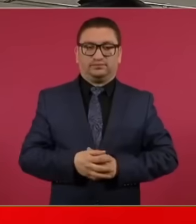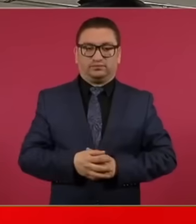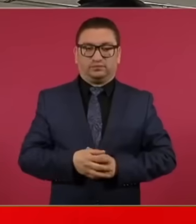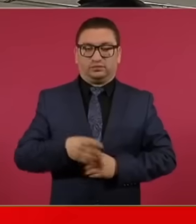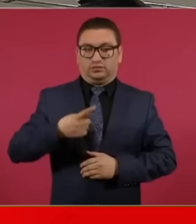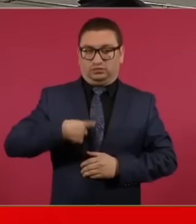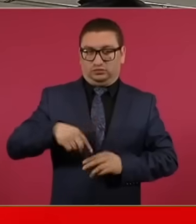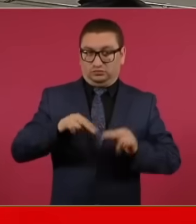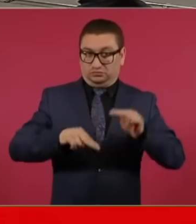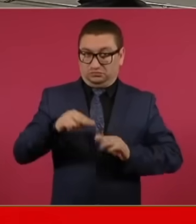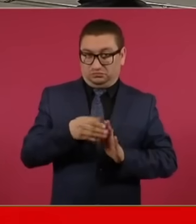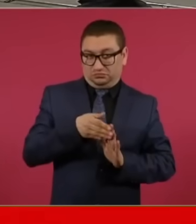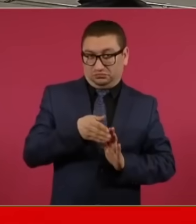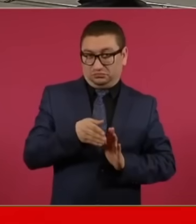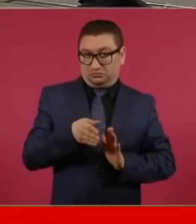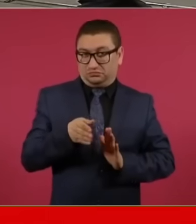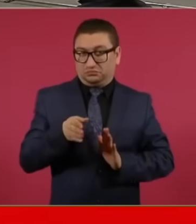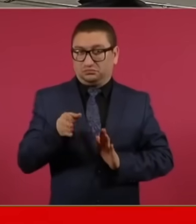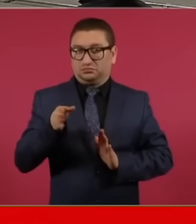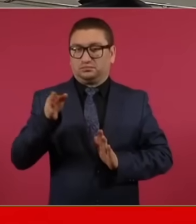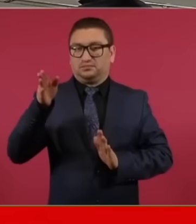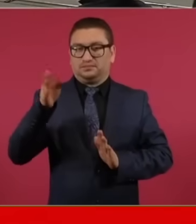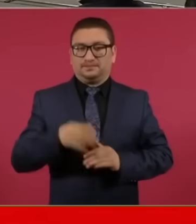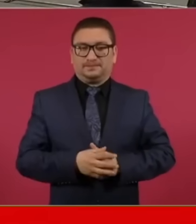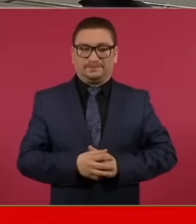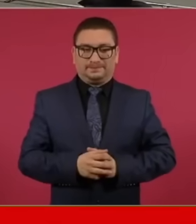Y lo tenemos.